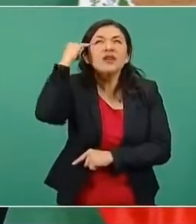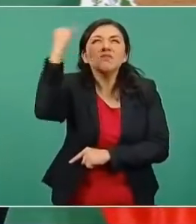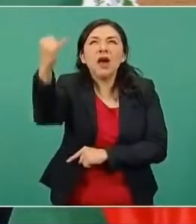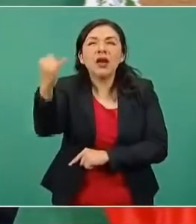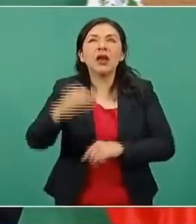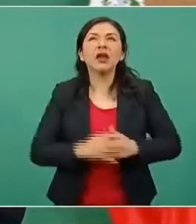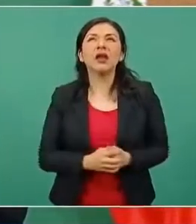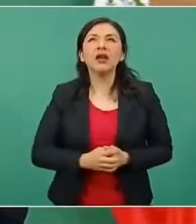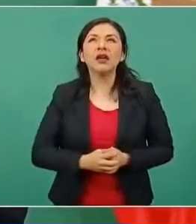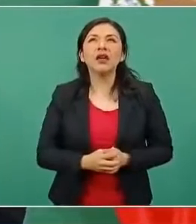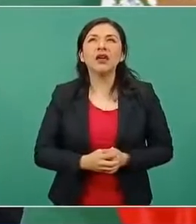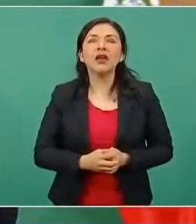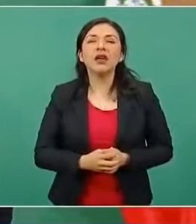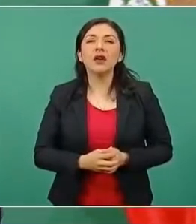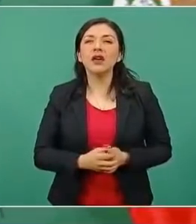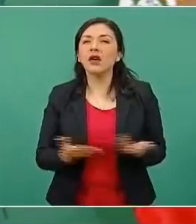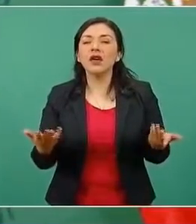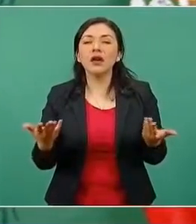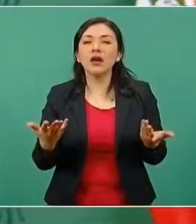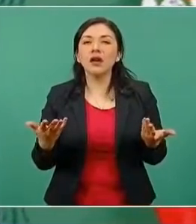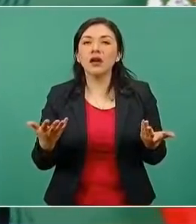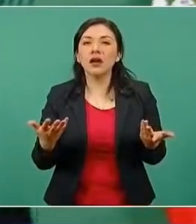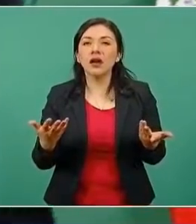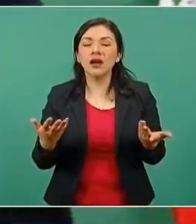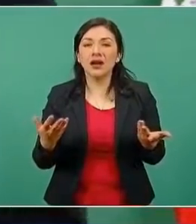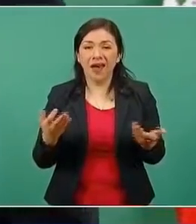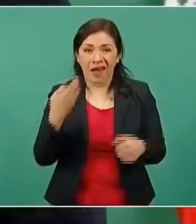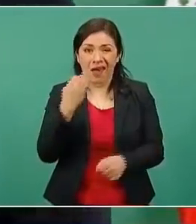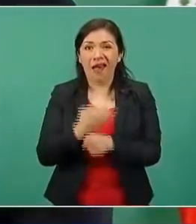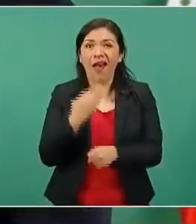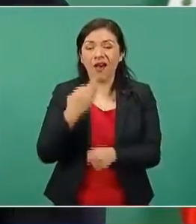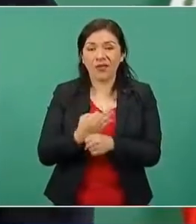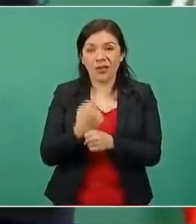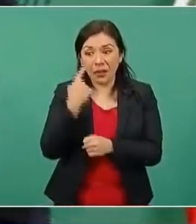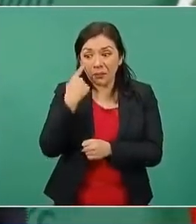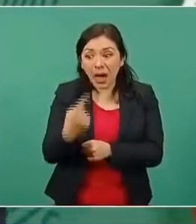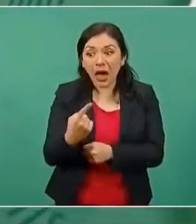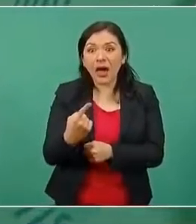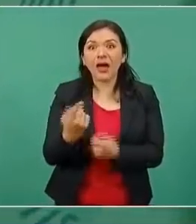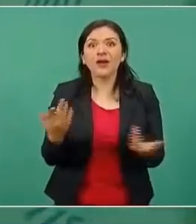en medio de toda esta euforia